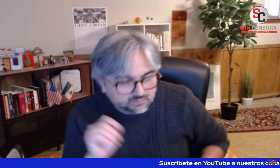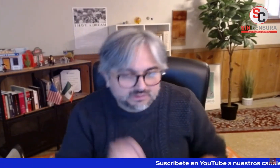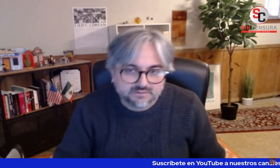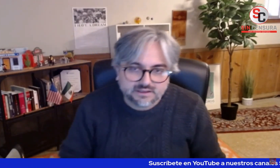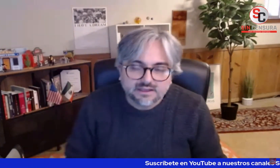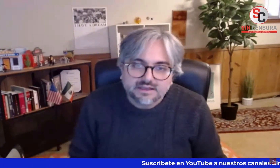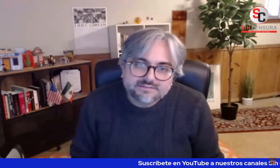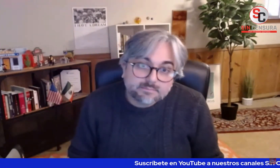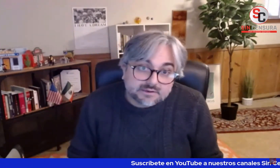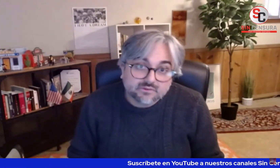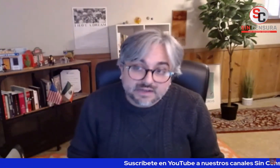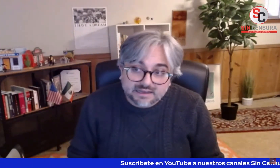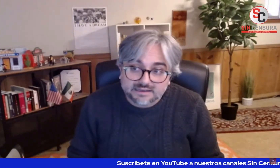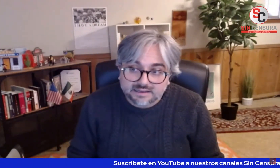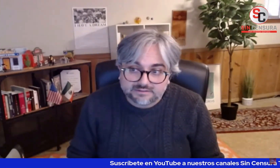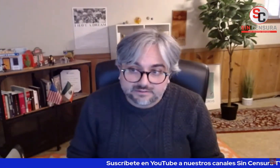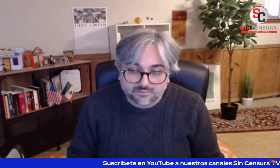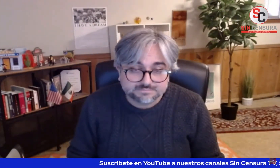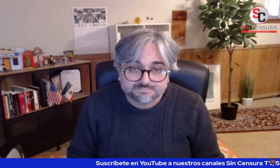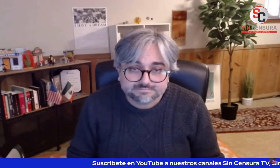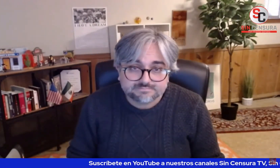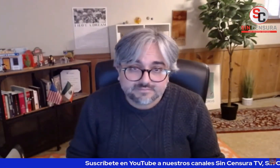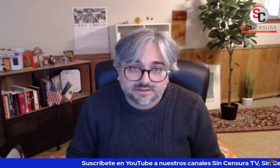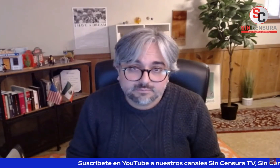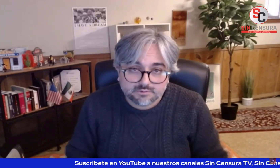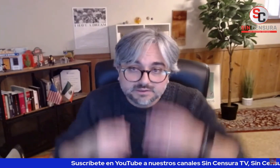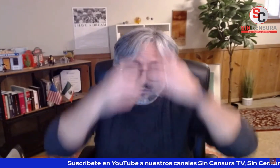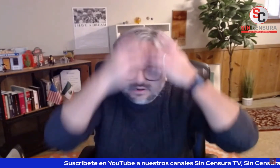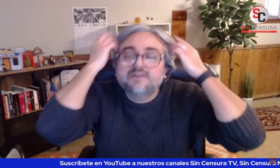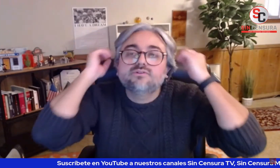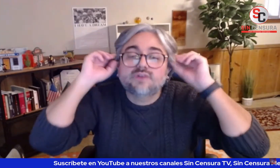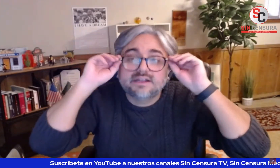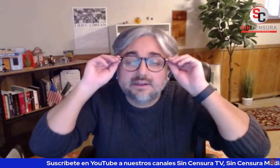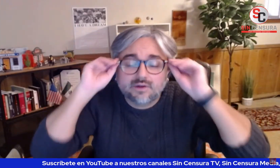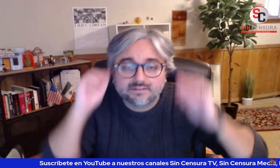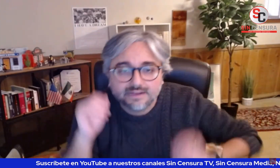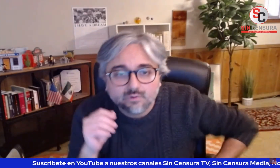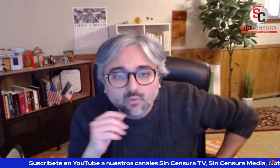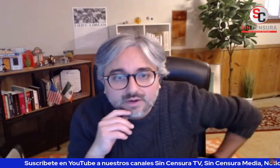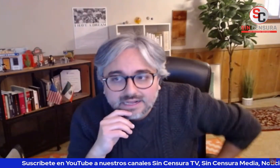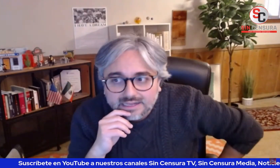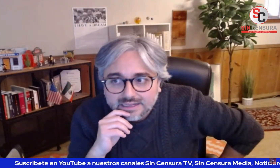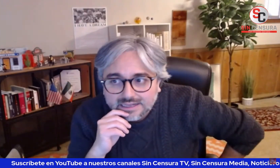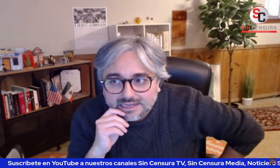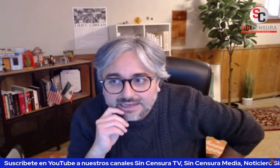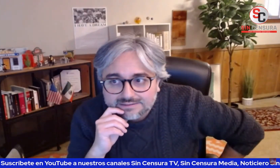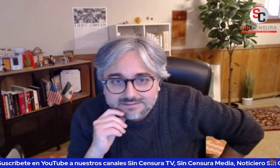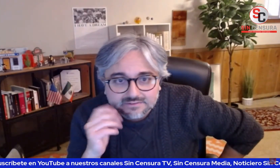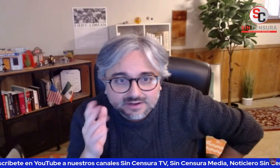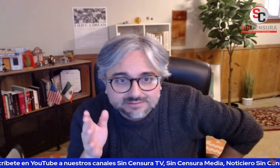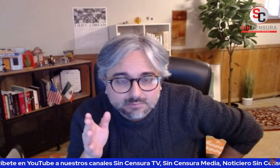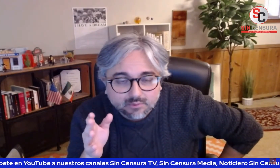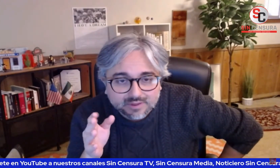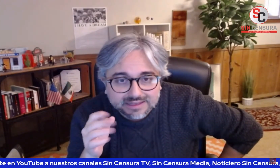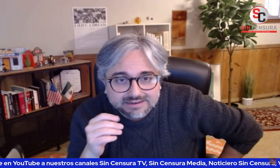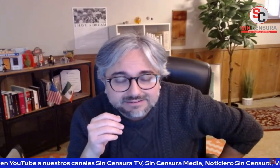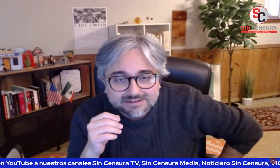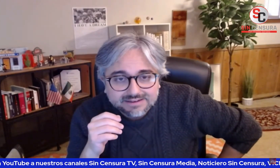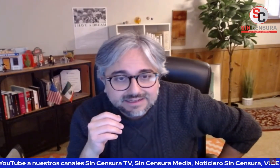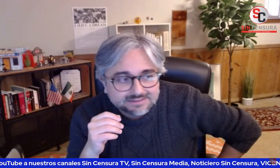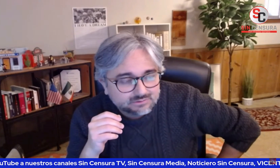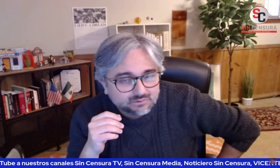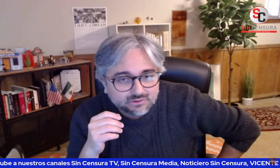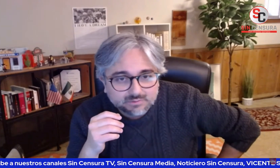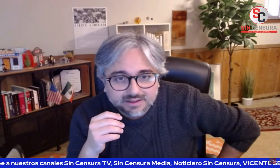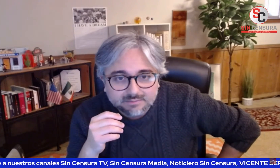de Justicia, este personaje que ha sido pues vinculado incluso a Genaro García Luna, a esas esferas del poder,